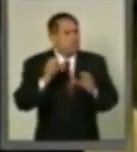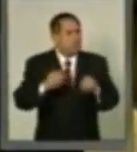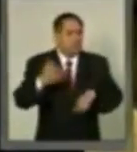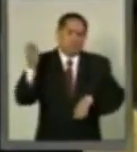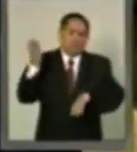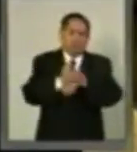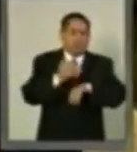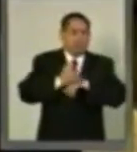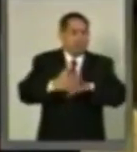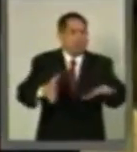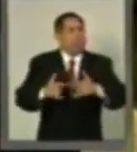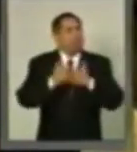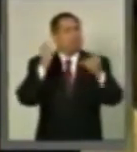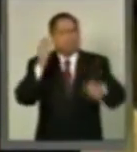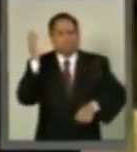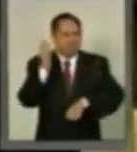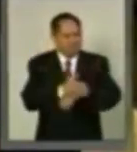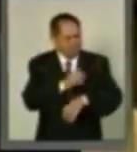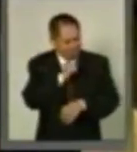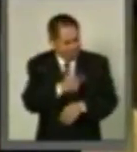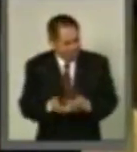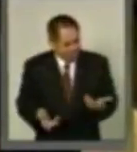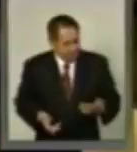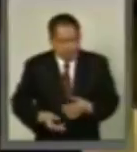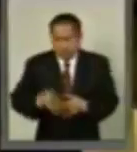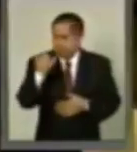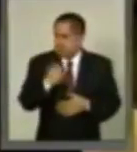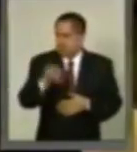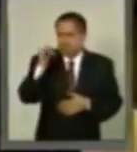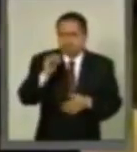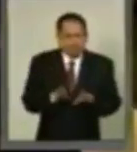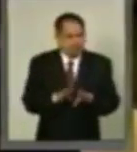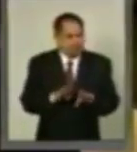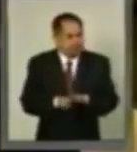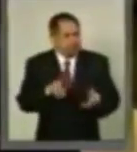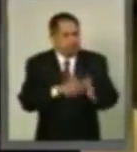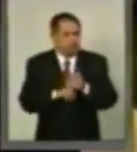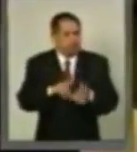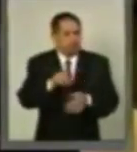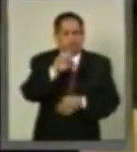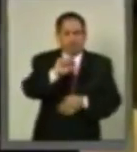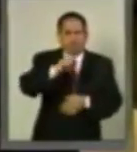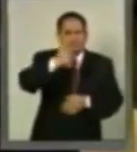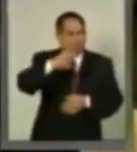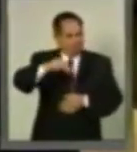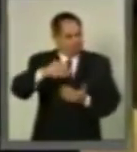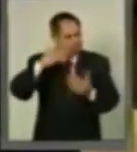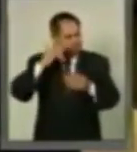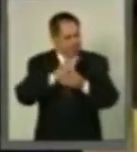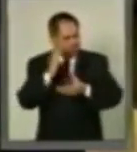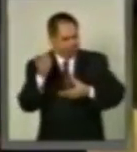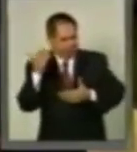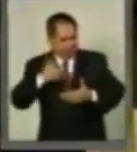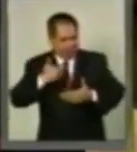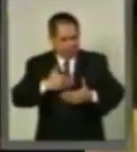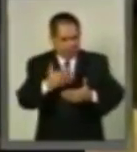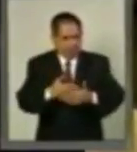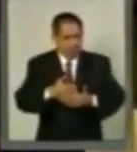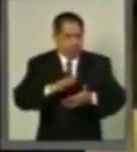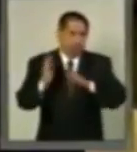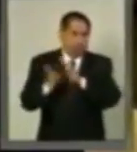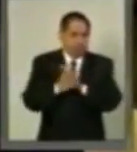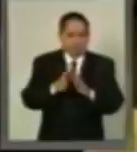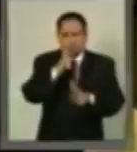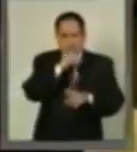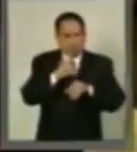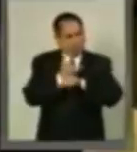la información histórica, que resulta absurdo que hoy en el Archivo General de la Nación se censure el